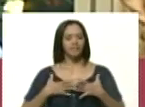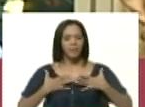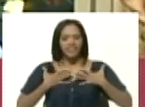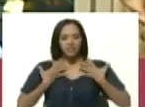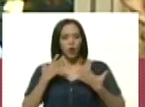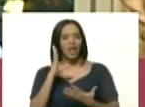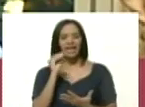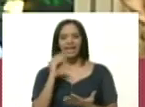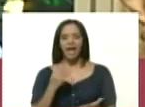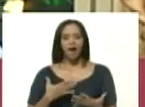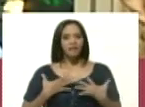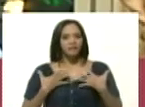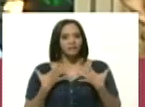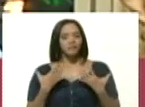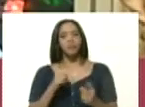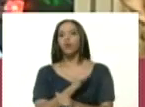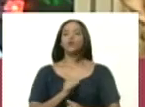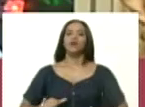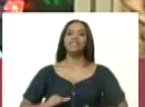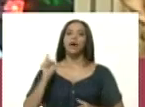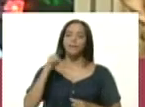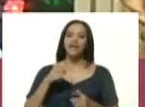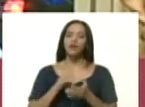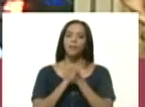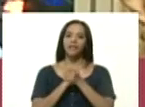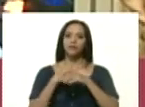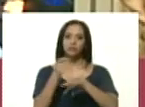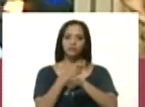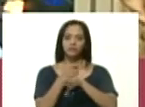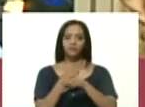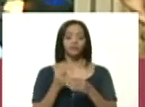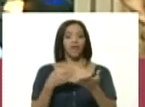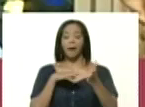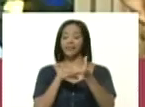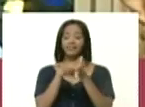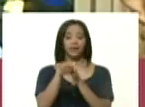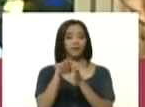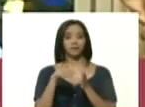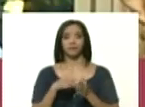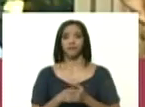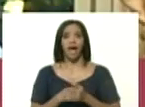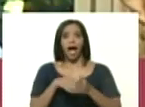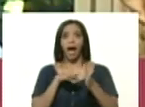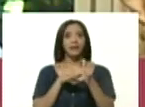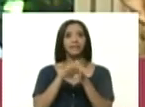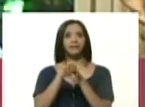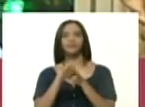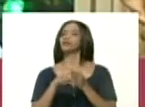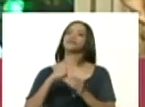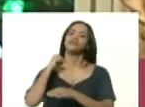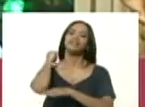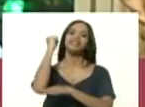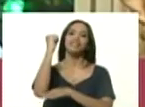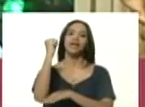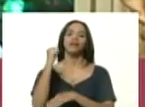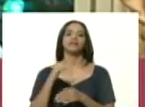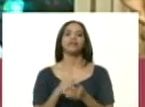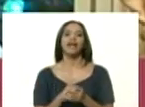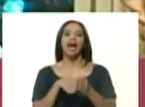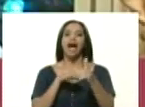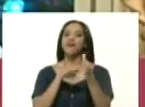portugués. Compañero Rafael Calles, bueno, avanzar. Avanzar y vencer es la consigna.